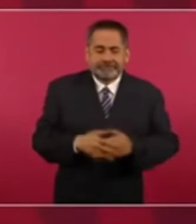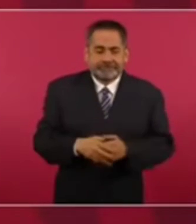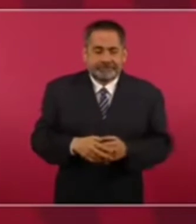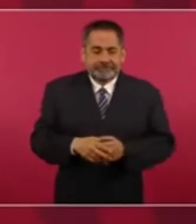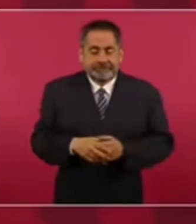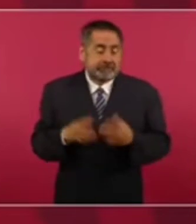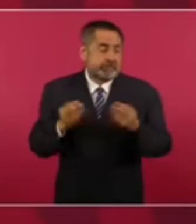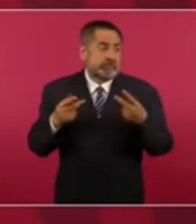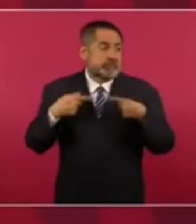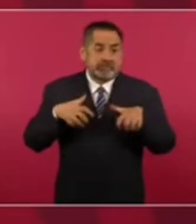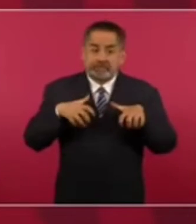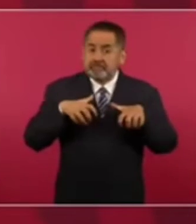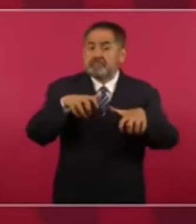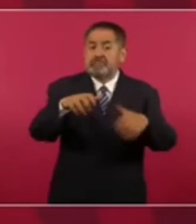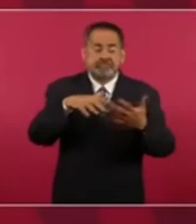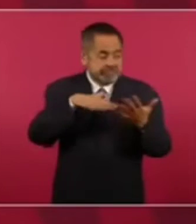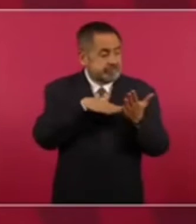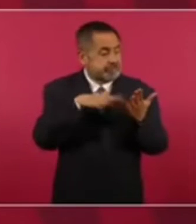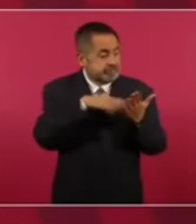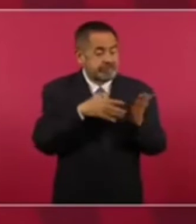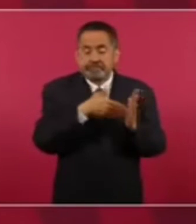leído por